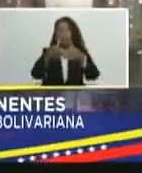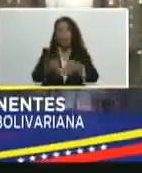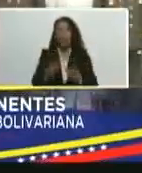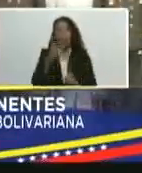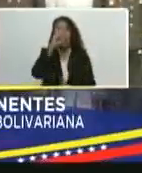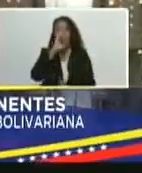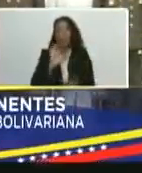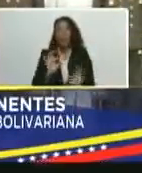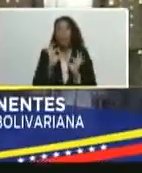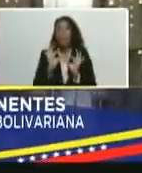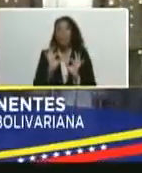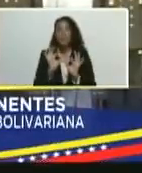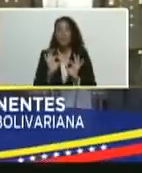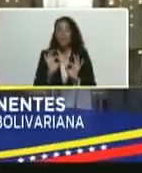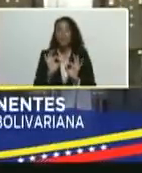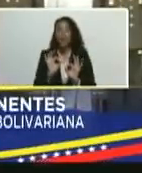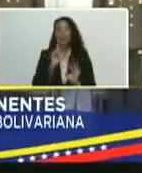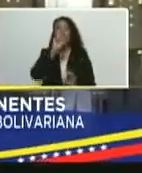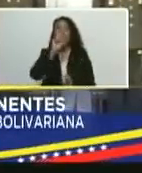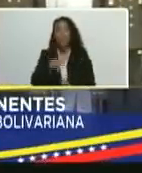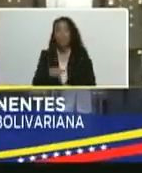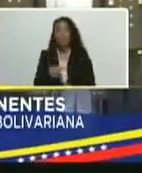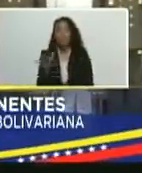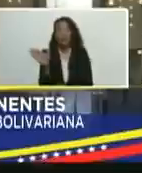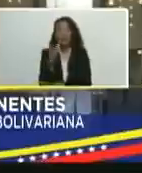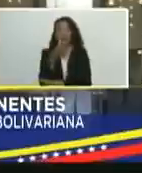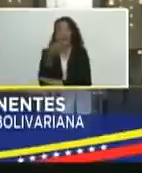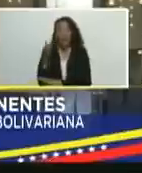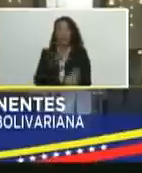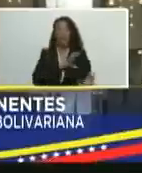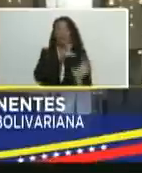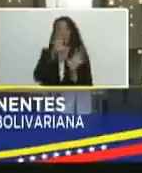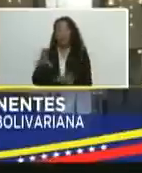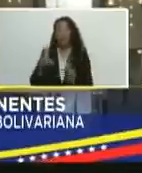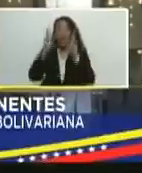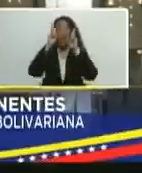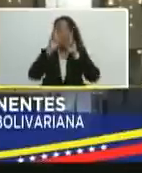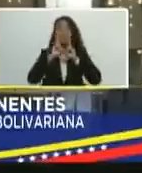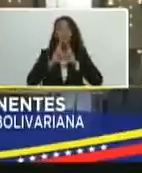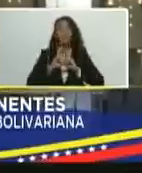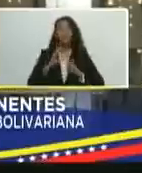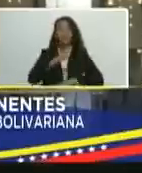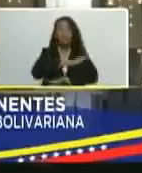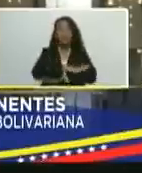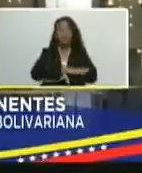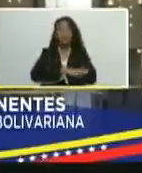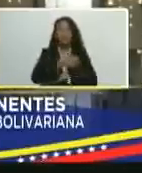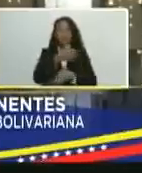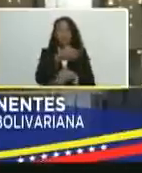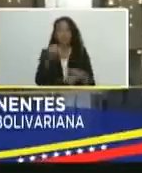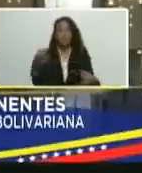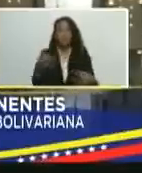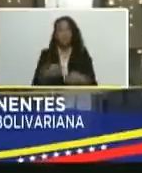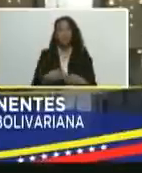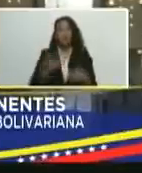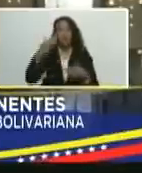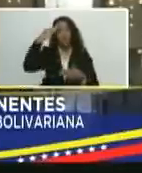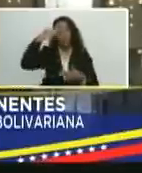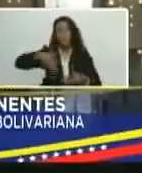especial, recibe también el estandarte invicto y glorioso de nuestra Armada